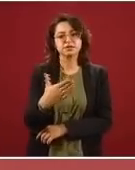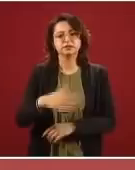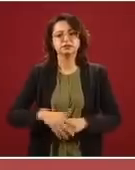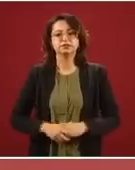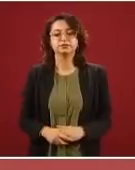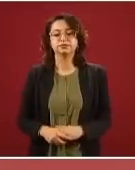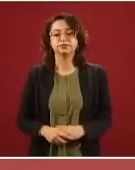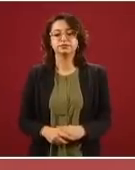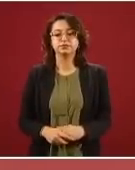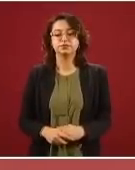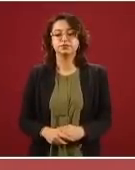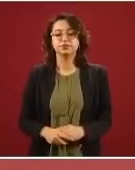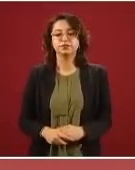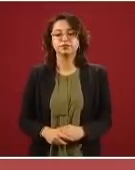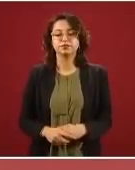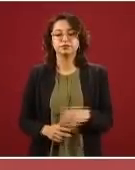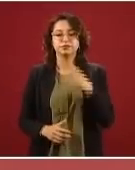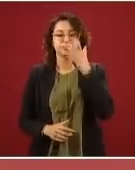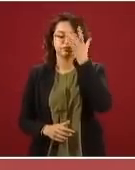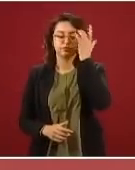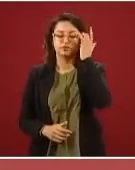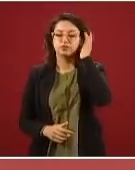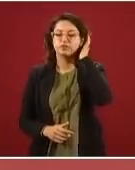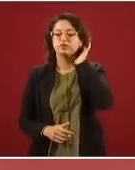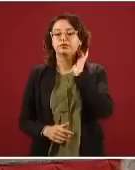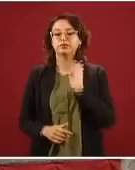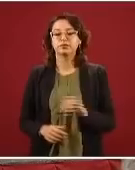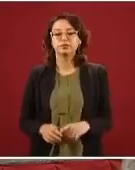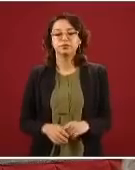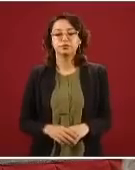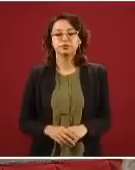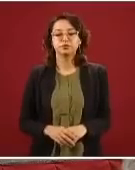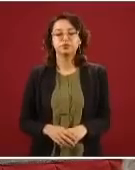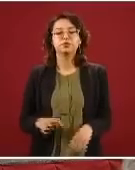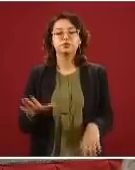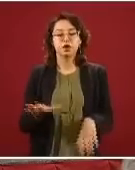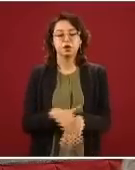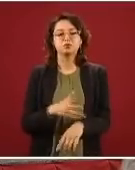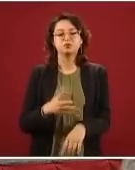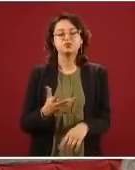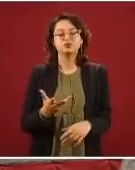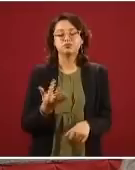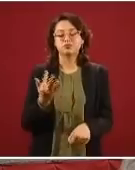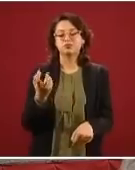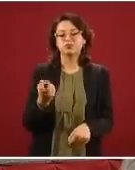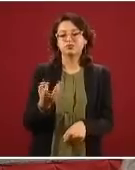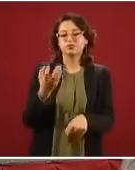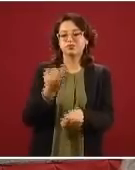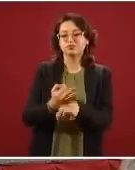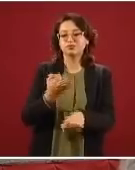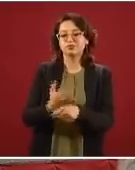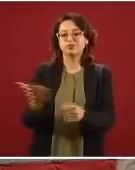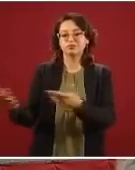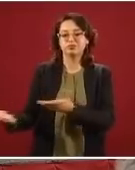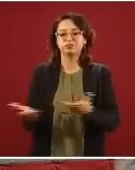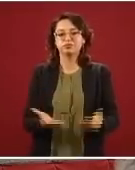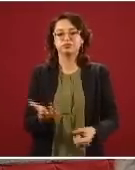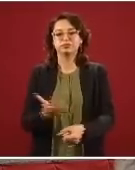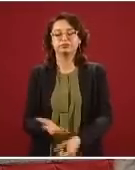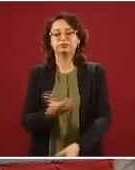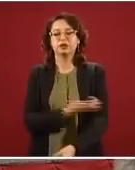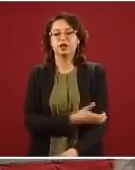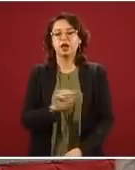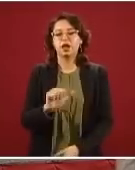Por eso le vamos a dar la palabra en un momento al